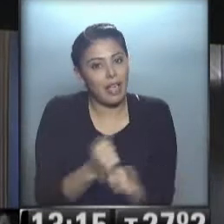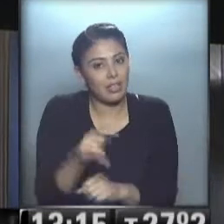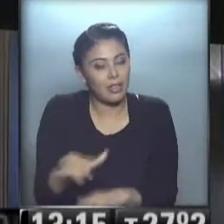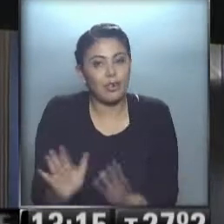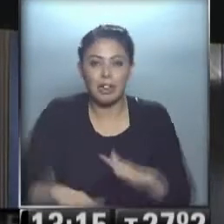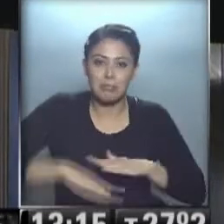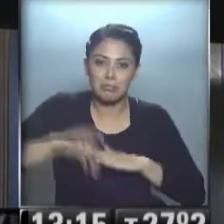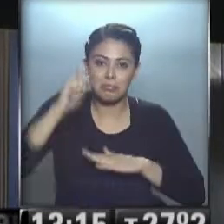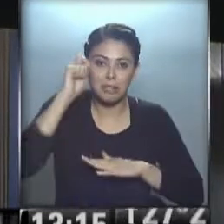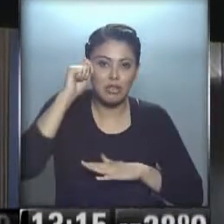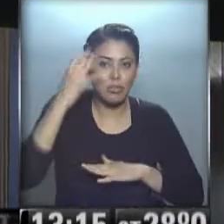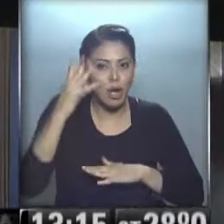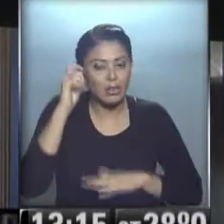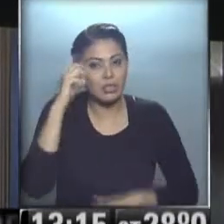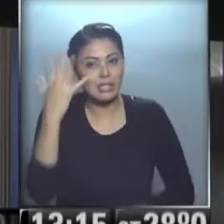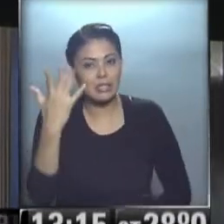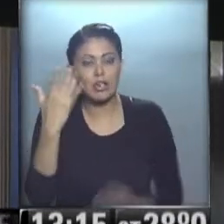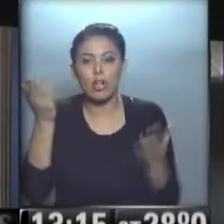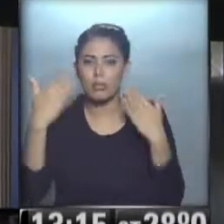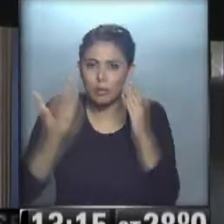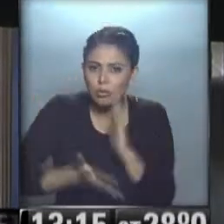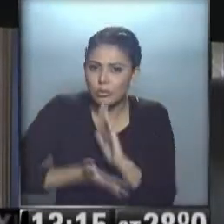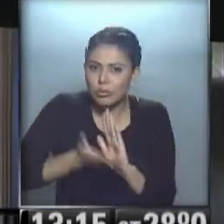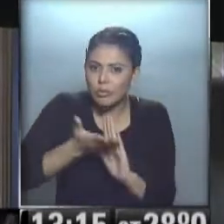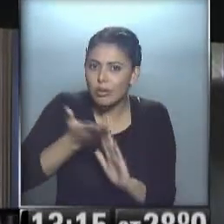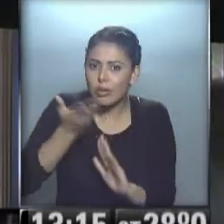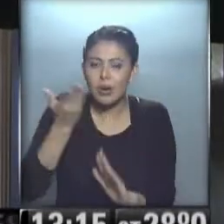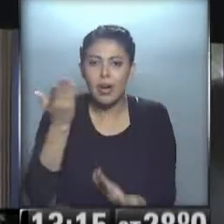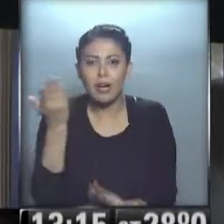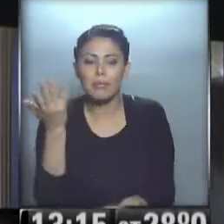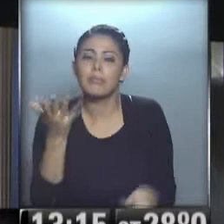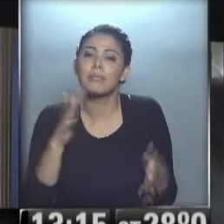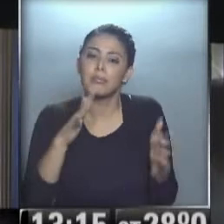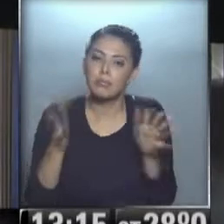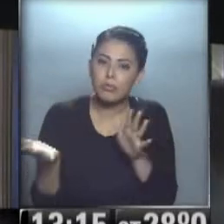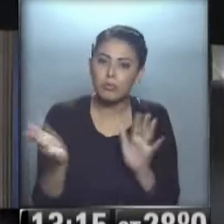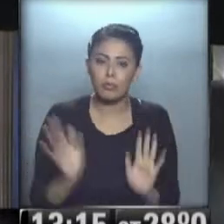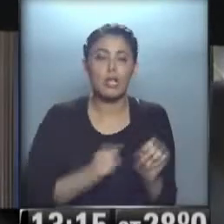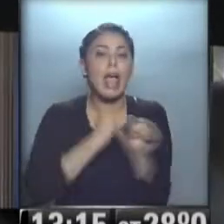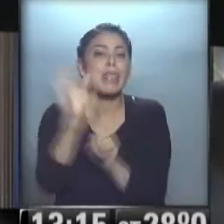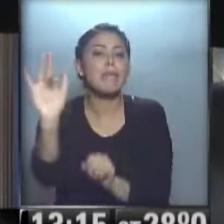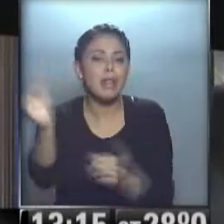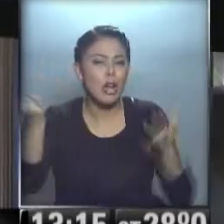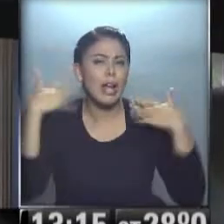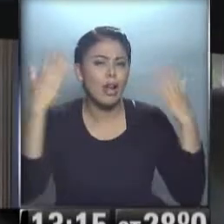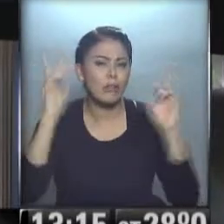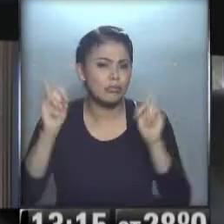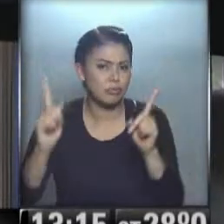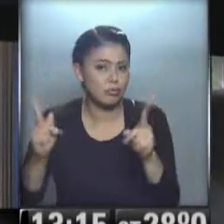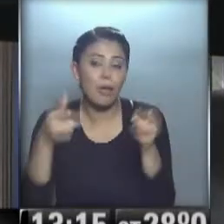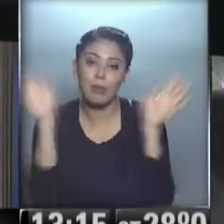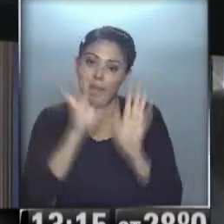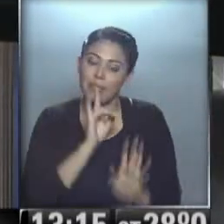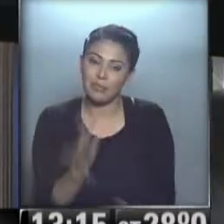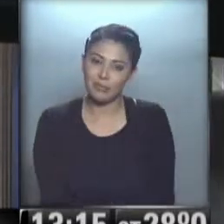34, 35. Sigue y sigue el ascenso de temperatura aproximadamente estimado hasta el miércoles, a